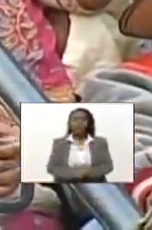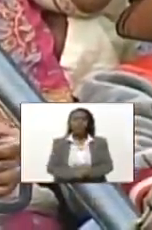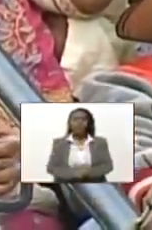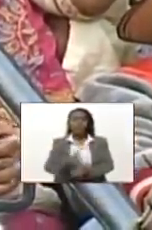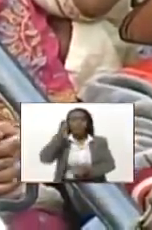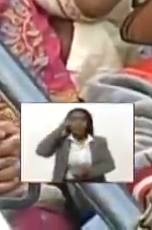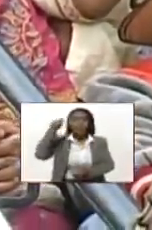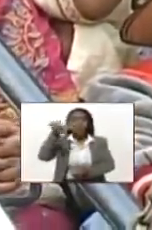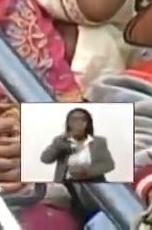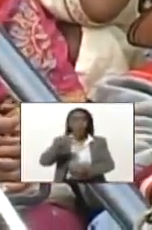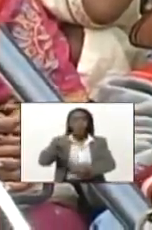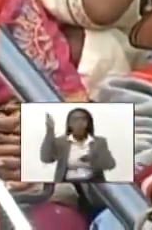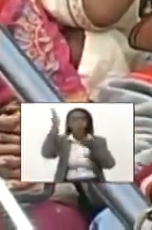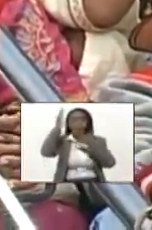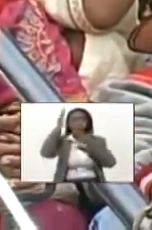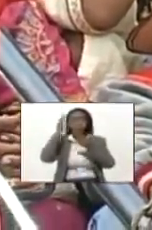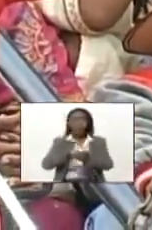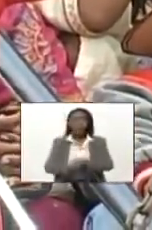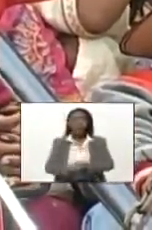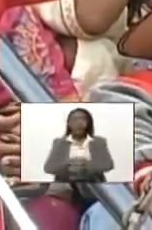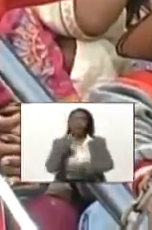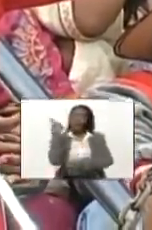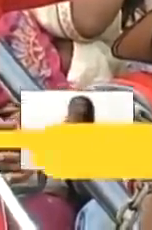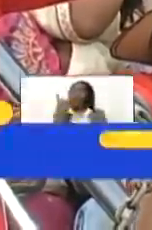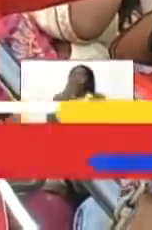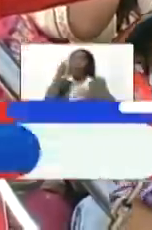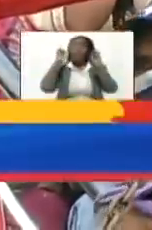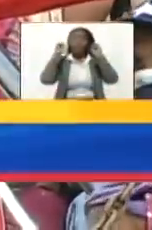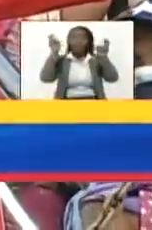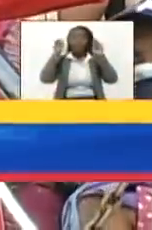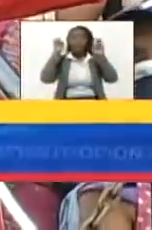de los pueblos indígenas. El solo hecho